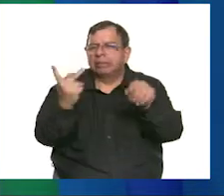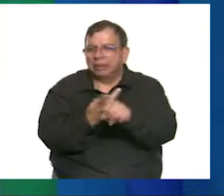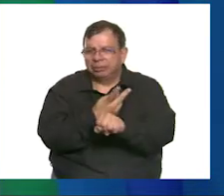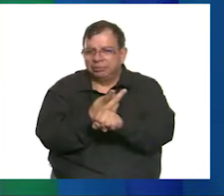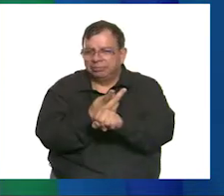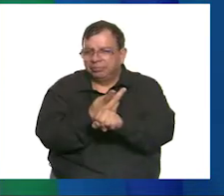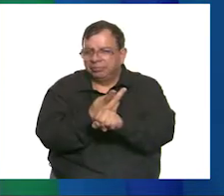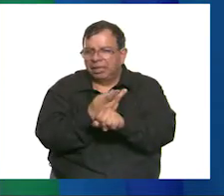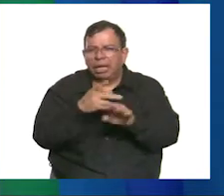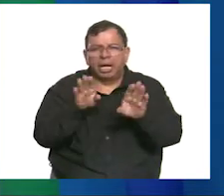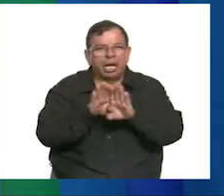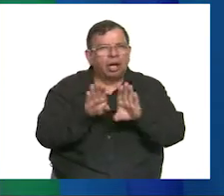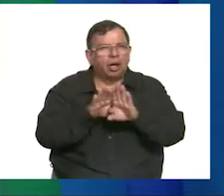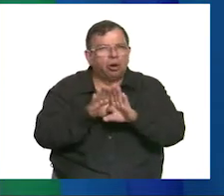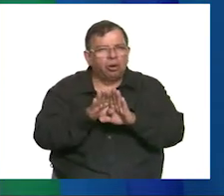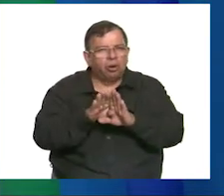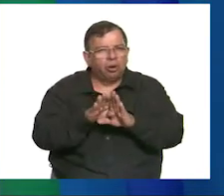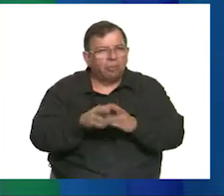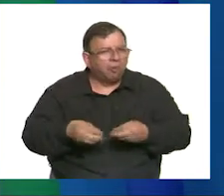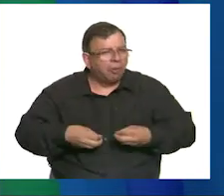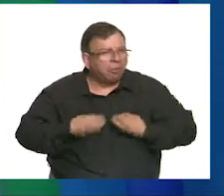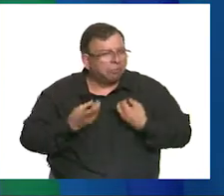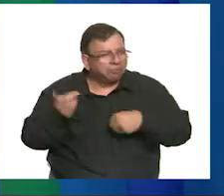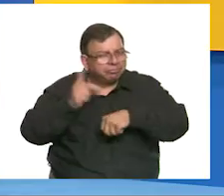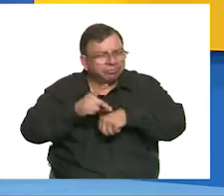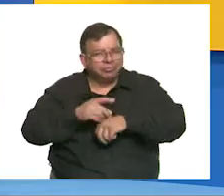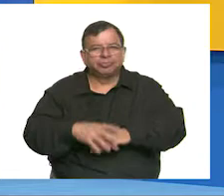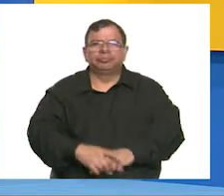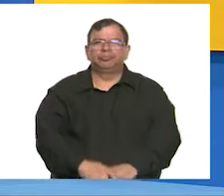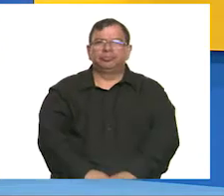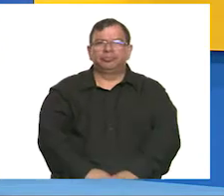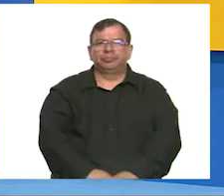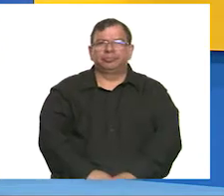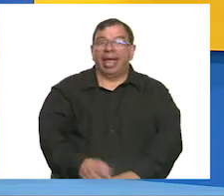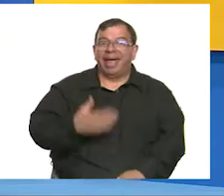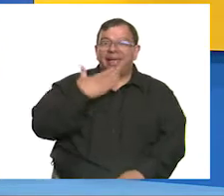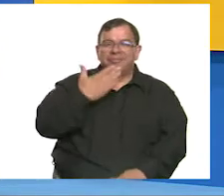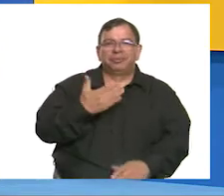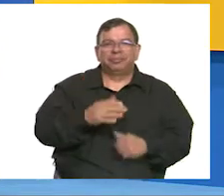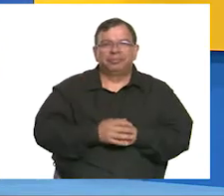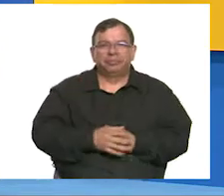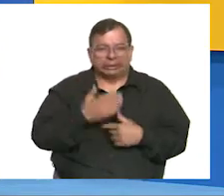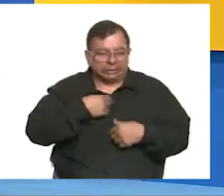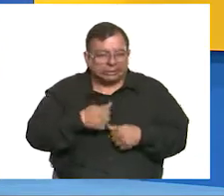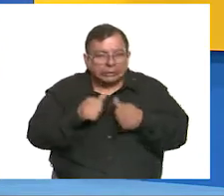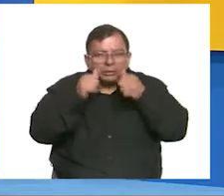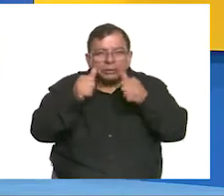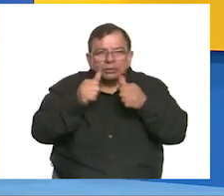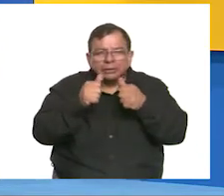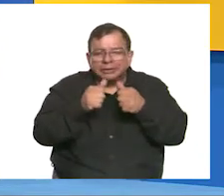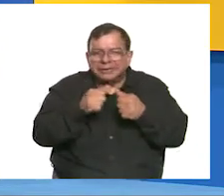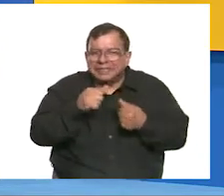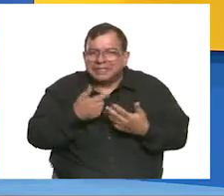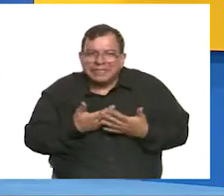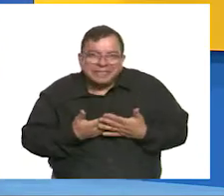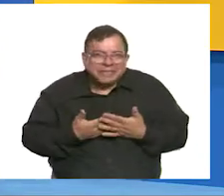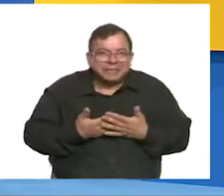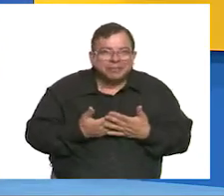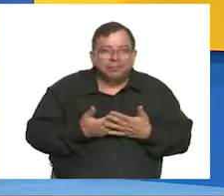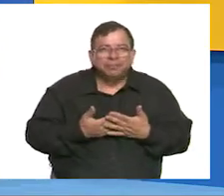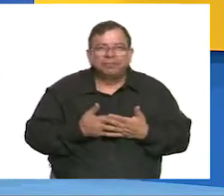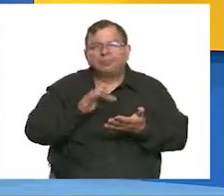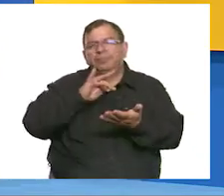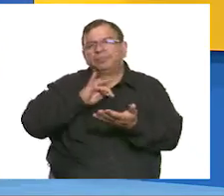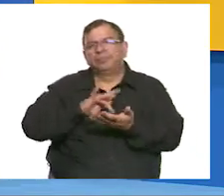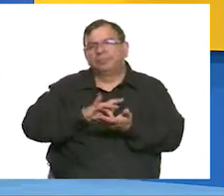y ver cómo se aplica en nuestra vida cotidiana. Ah, muy bien. Entonces voy a estar preparado y ansioso. Maestro,